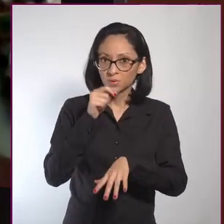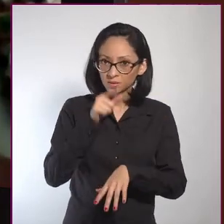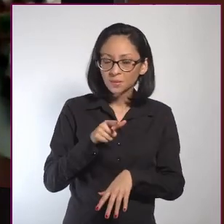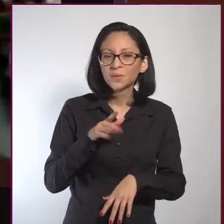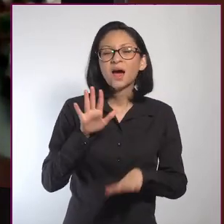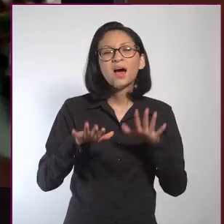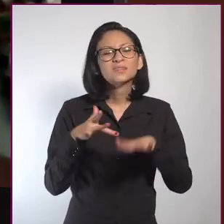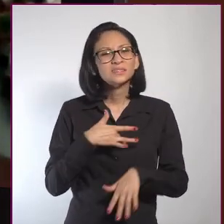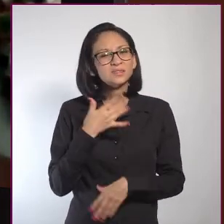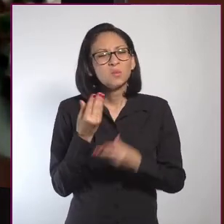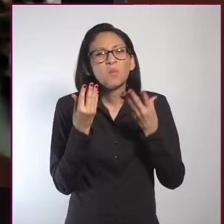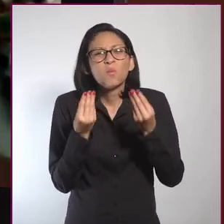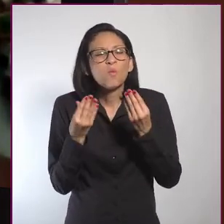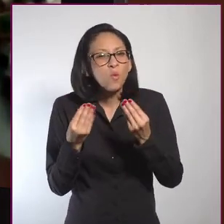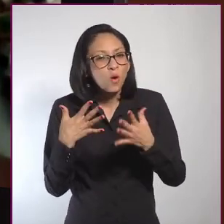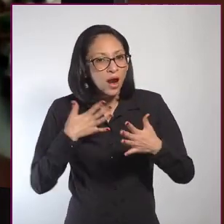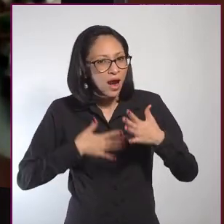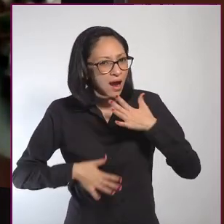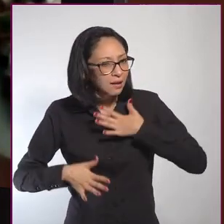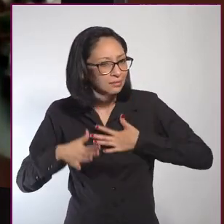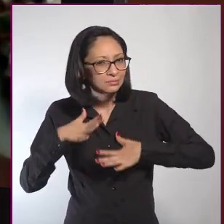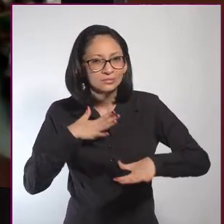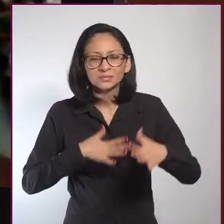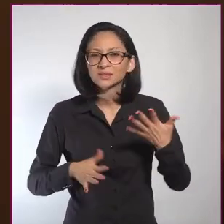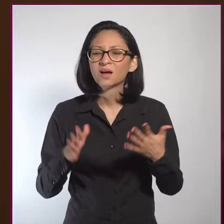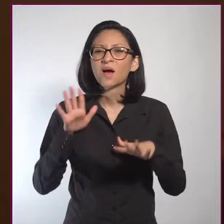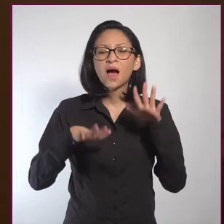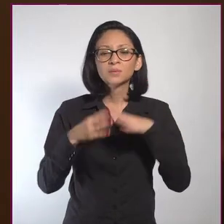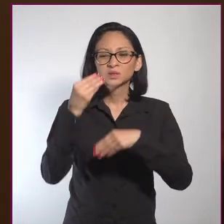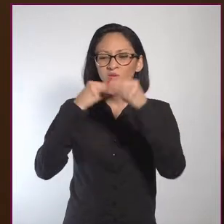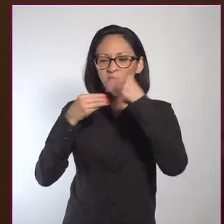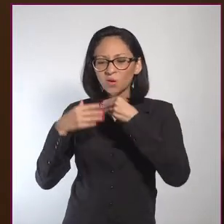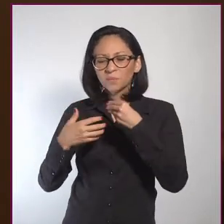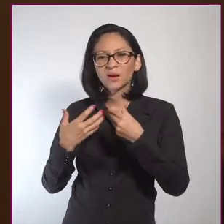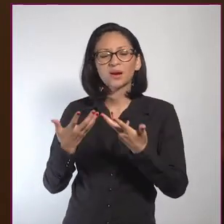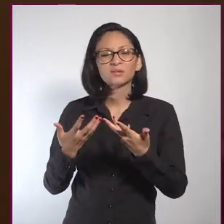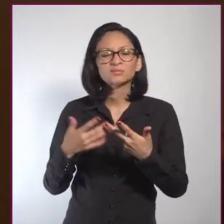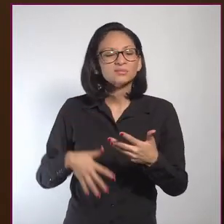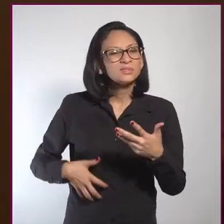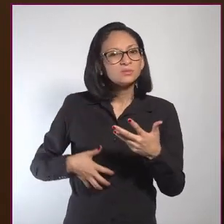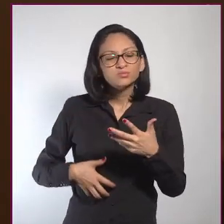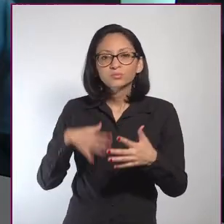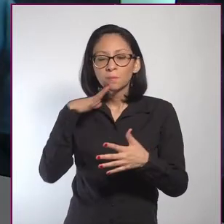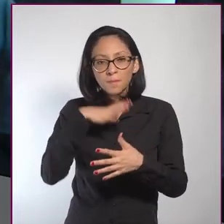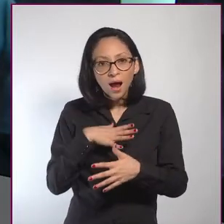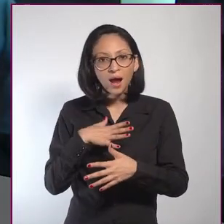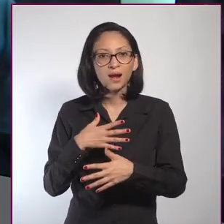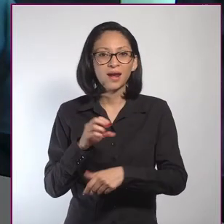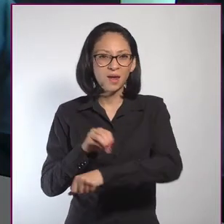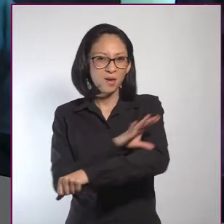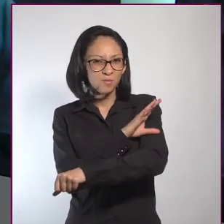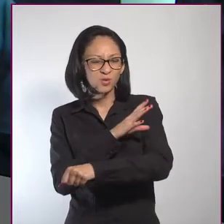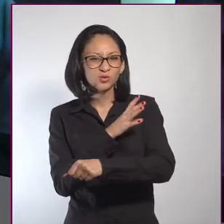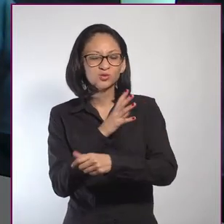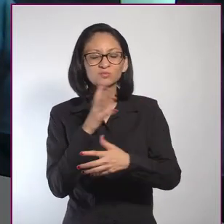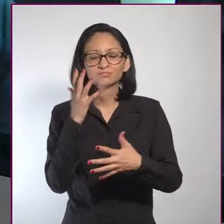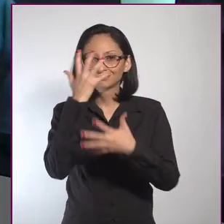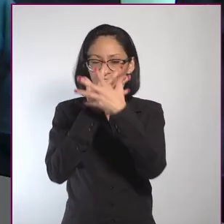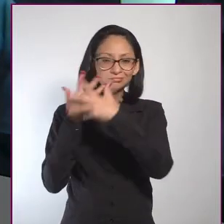fatiga crónica, somnolencia después de las comidas, trastornos emocionales, quizás